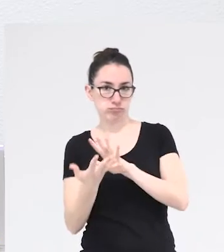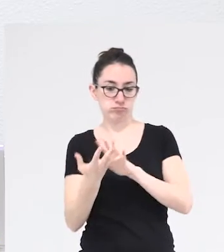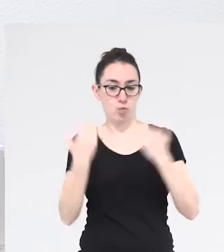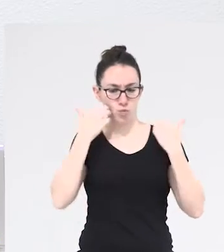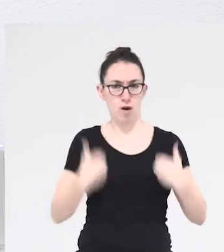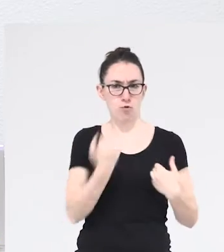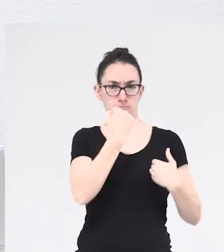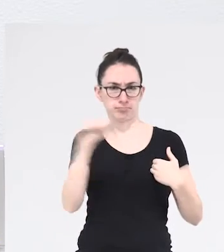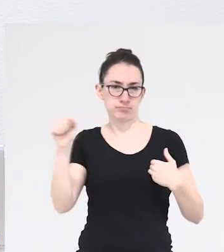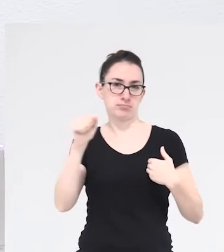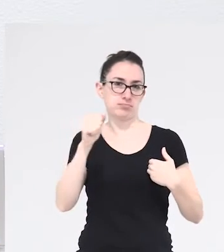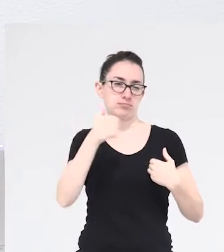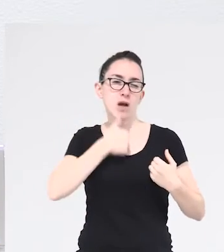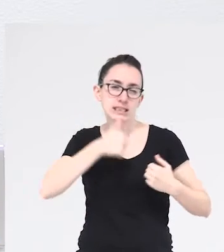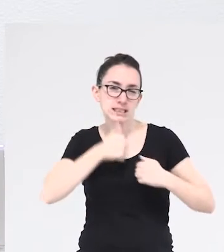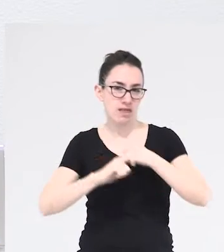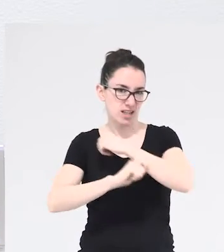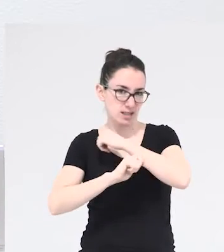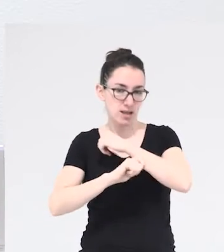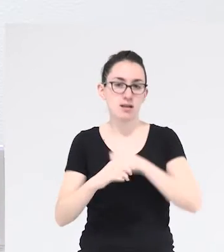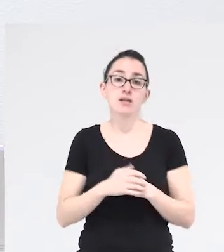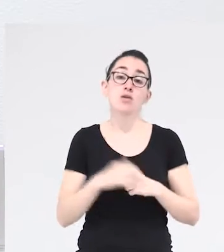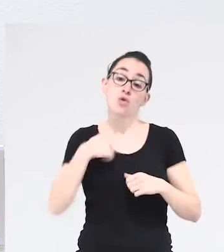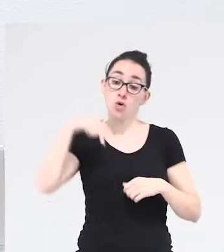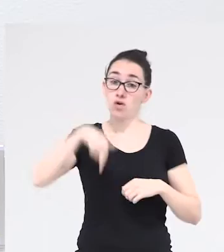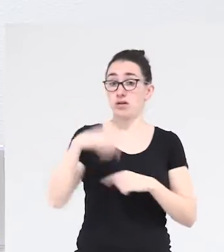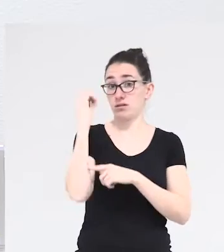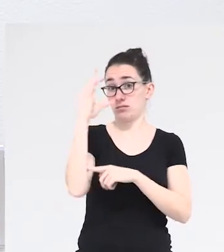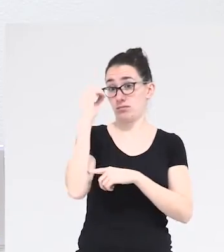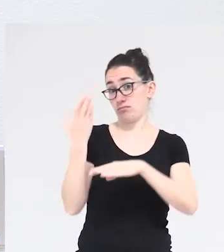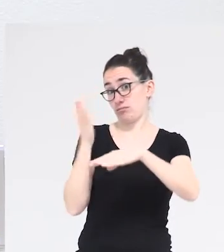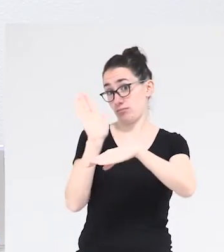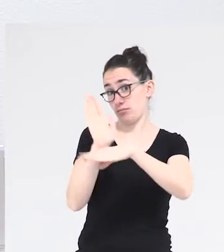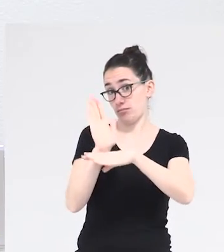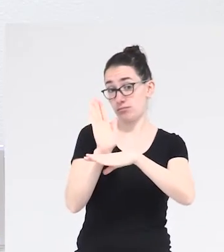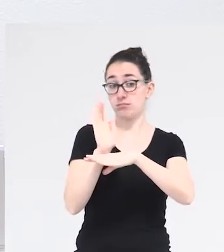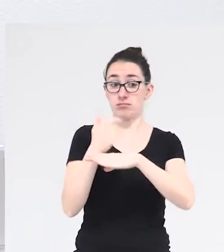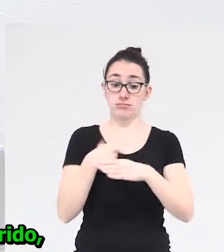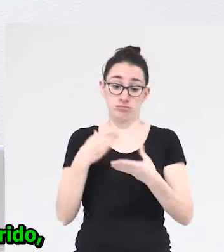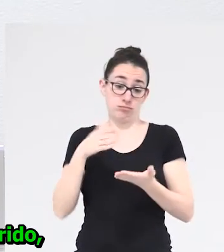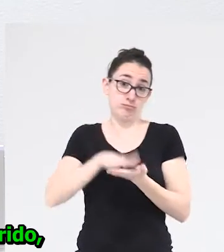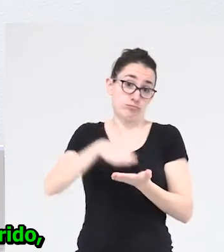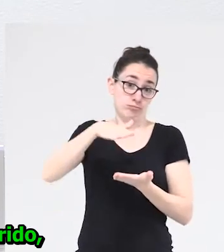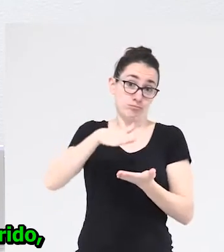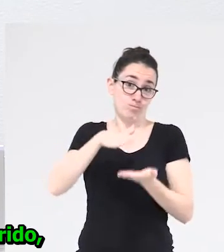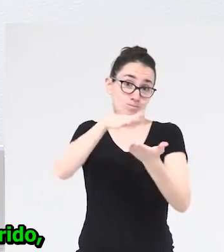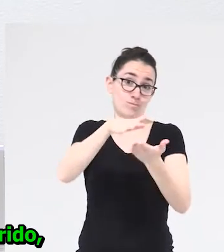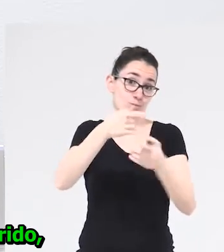Entonces, yo lo que me planteo para esto que traigo para compartir con ustedes es hacer